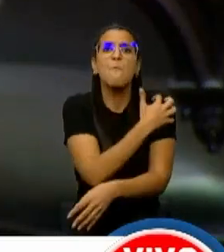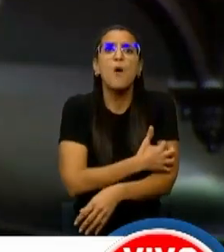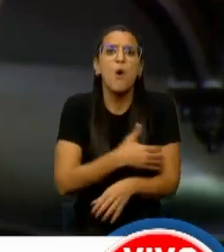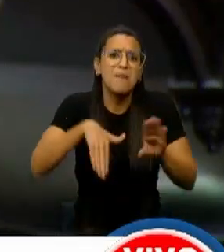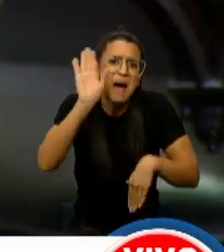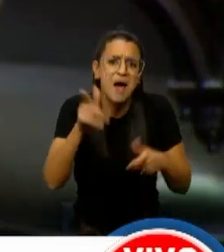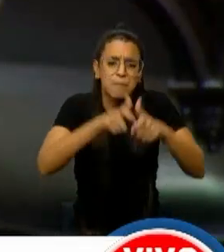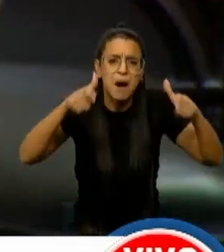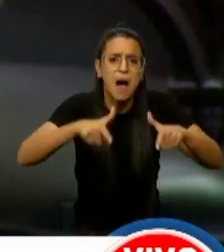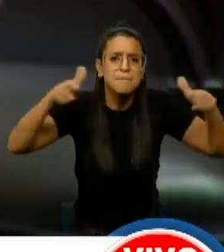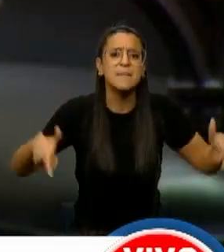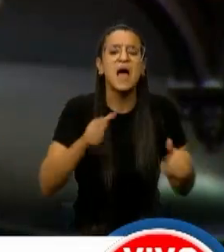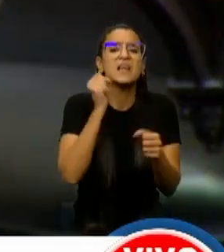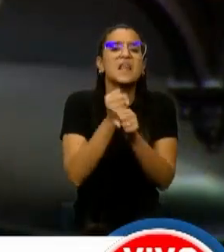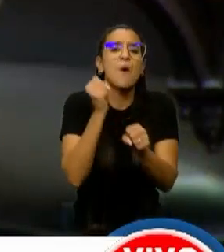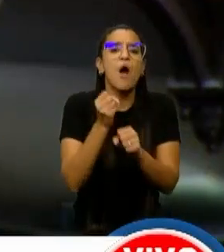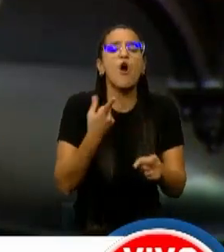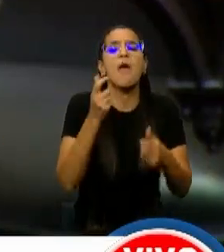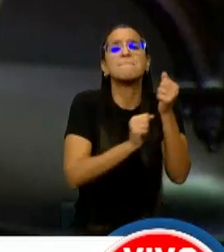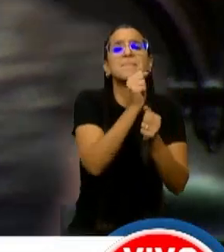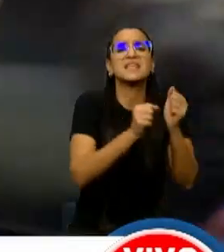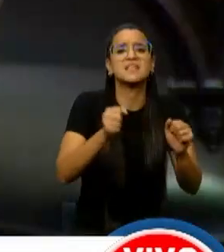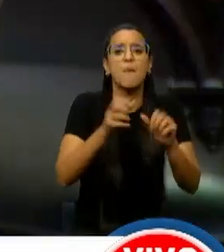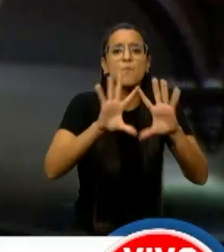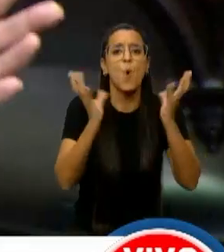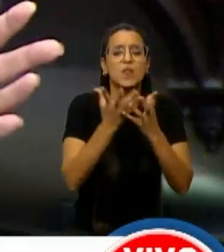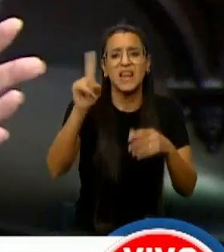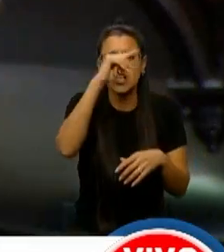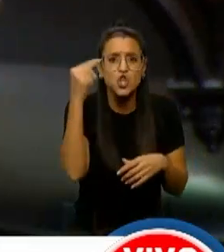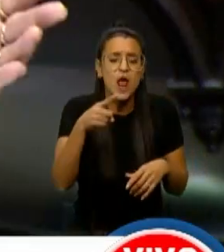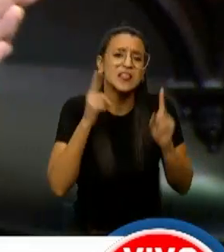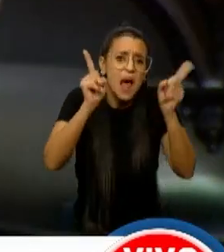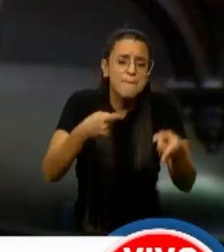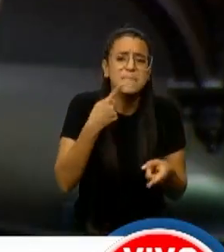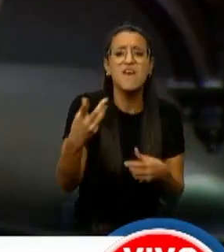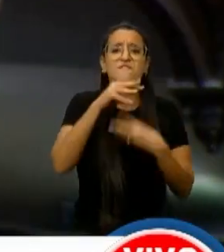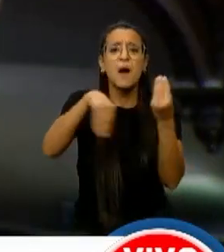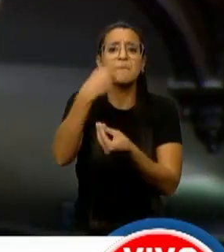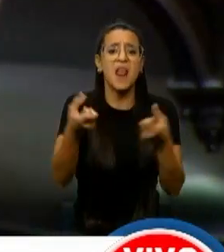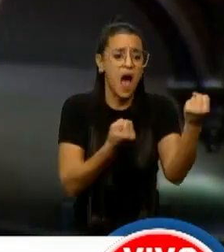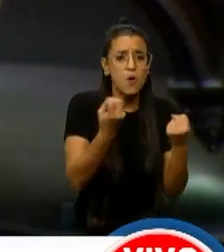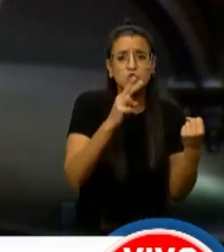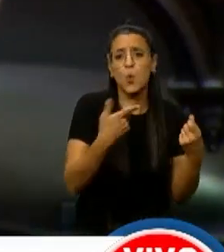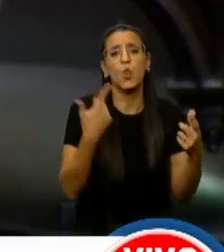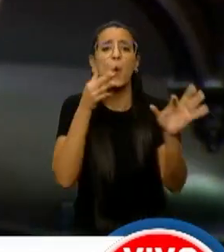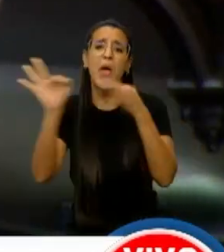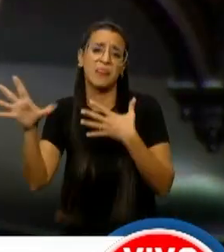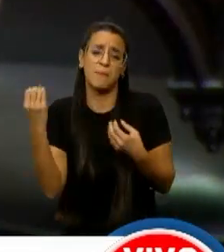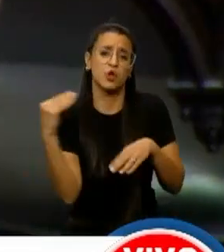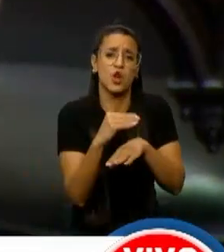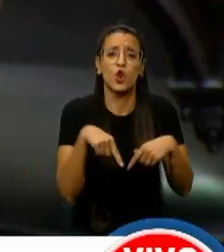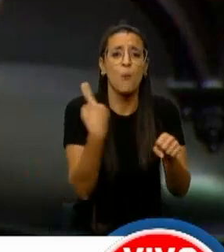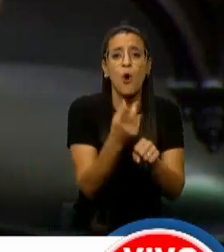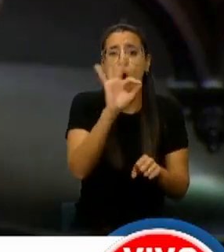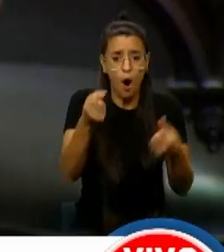los trabajadores de las multinacionales que se fueron del país, las familias que vendieron el segundo auto porque no la pueden mantener o vendieron